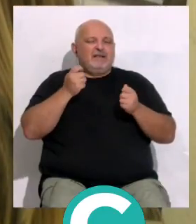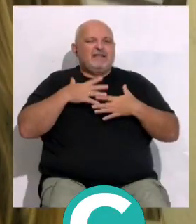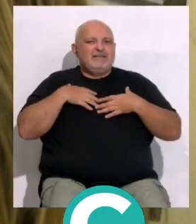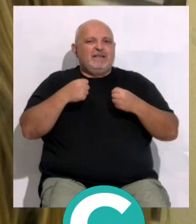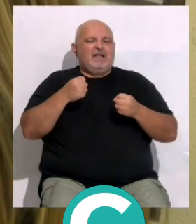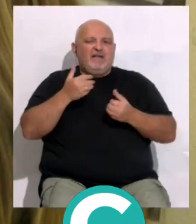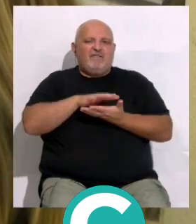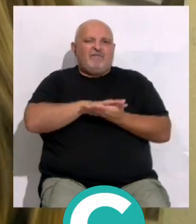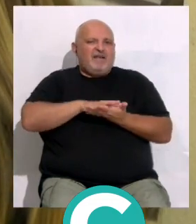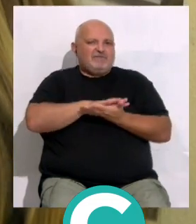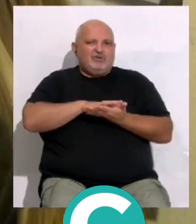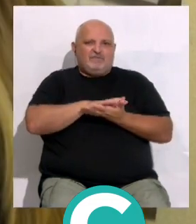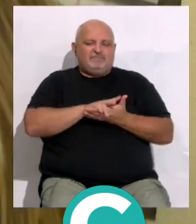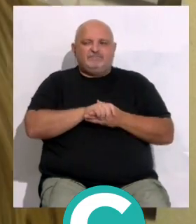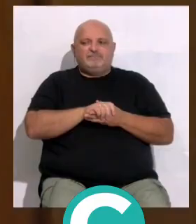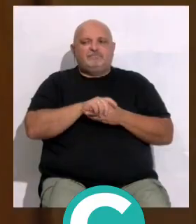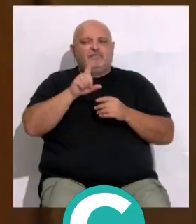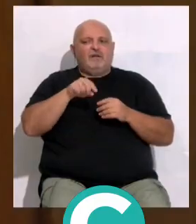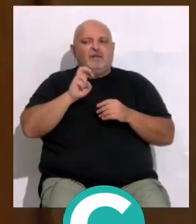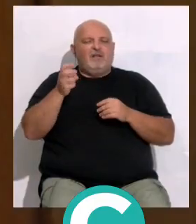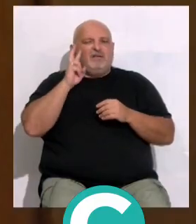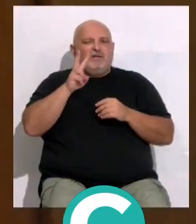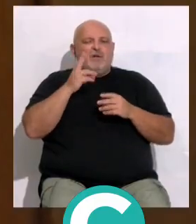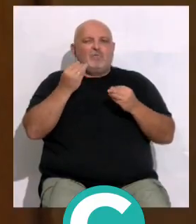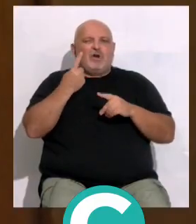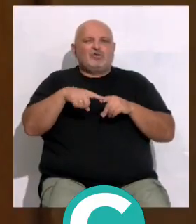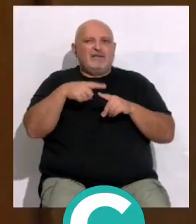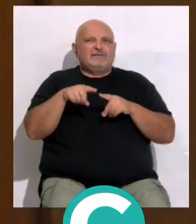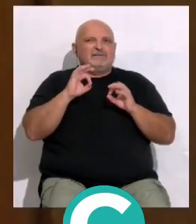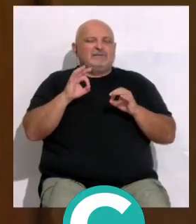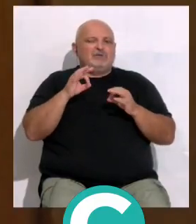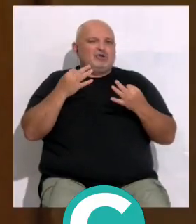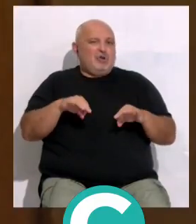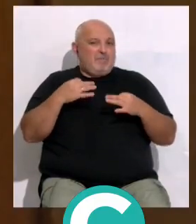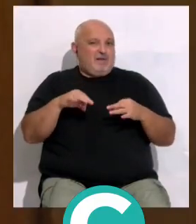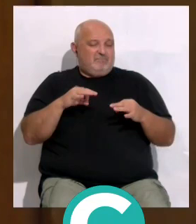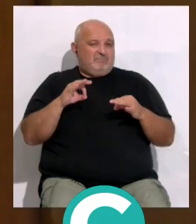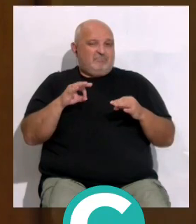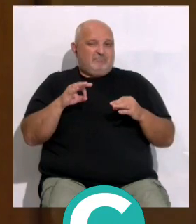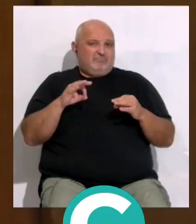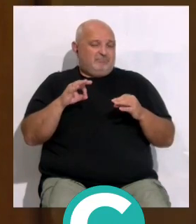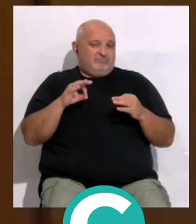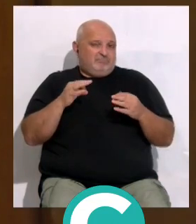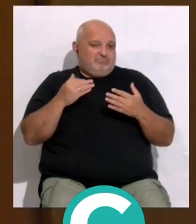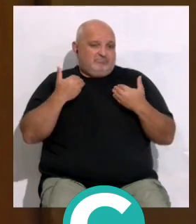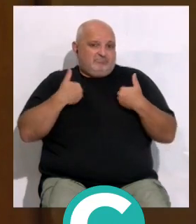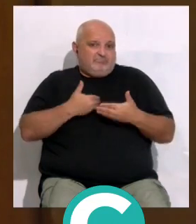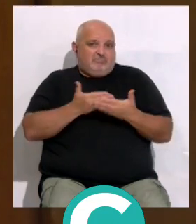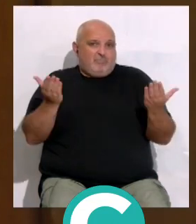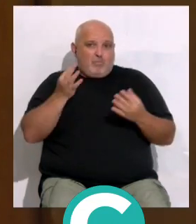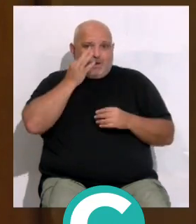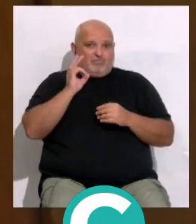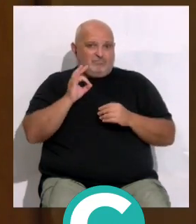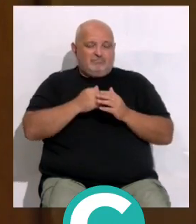salud es básico. También tenemos que ver que hay muchas cosas que son normales en la biografía de nosotros,